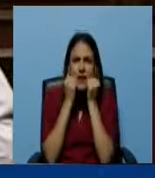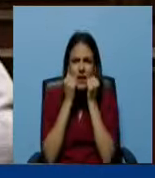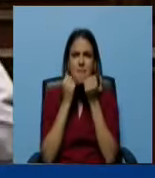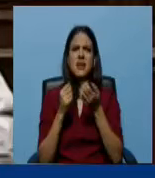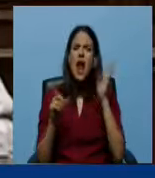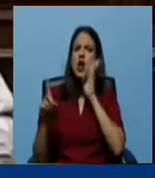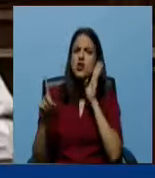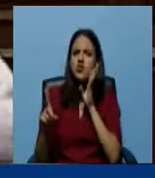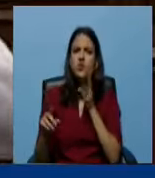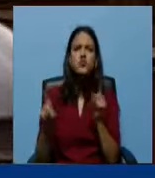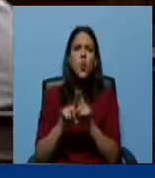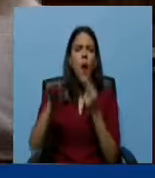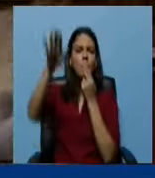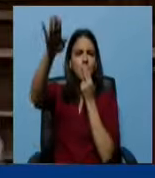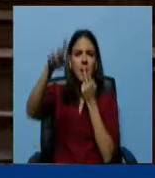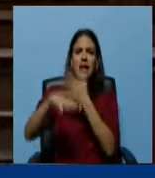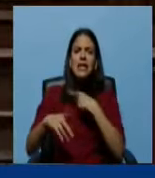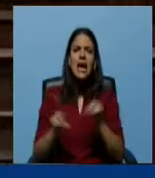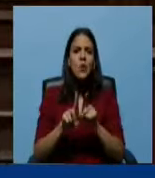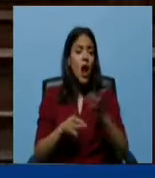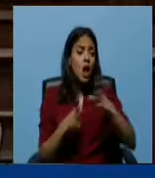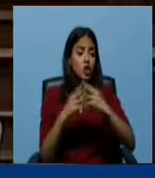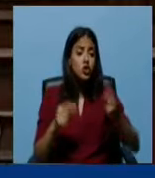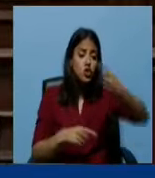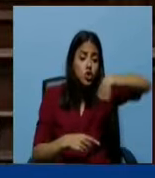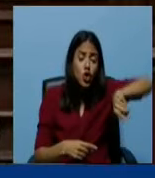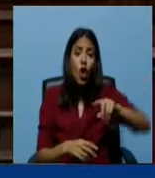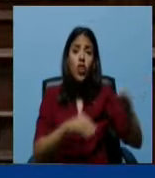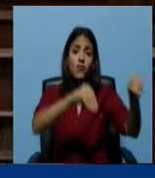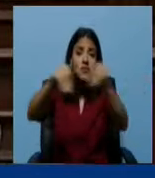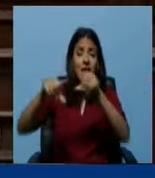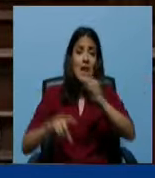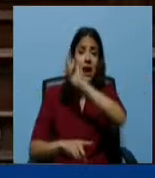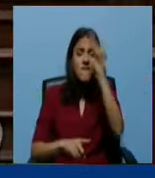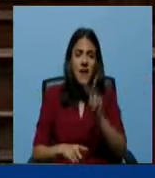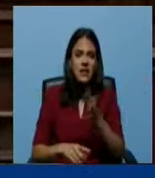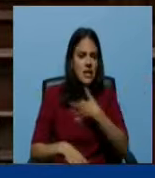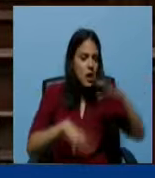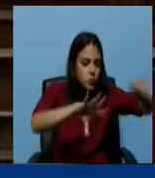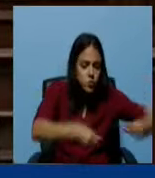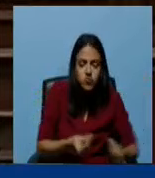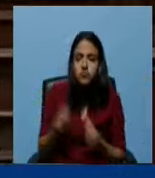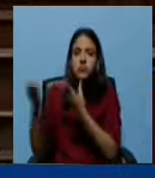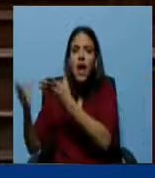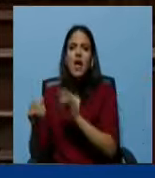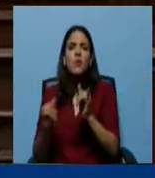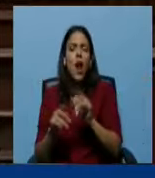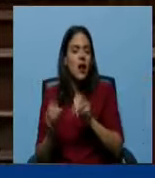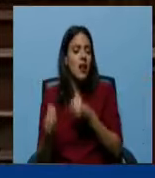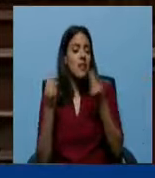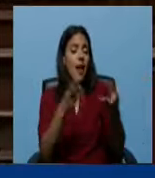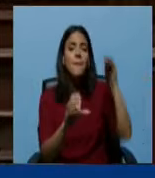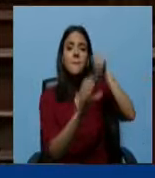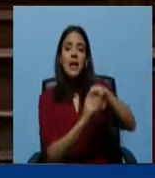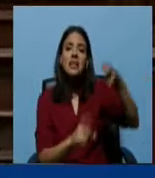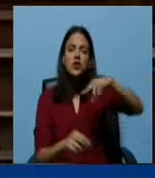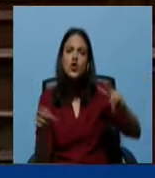que quiere entregar el territorio nacional y que quiere llenar Venezuela de violencia para llevarnos a una guerra